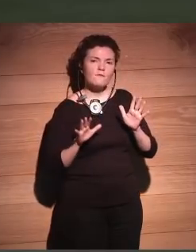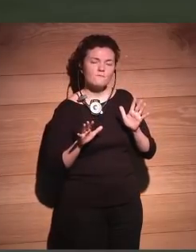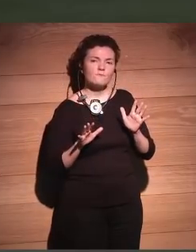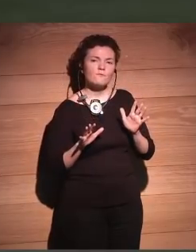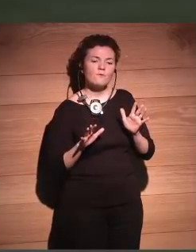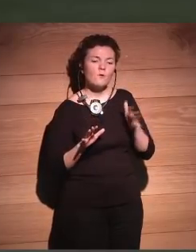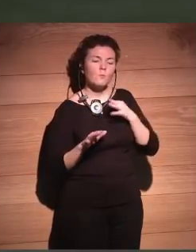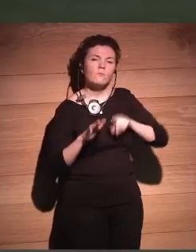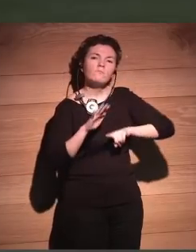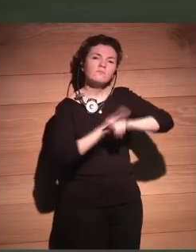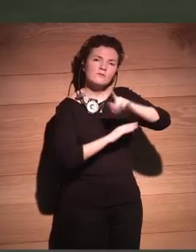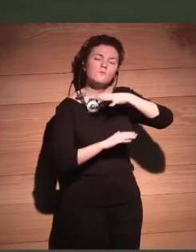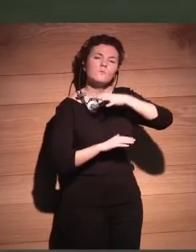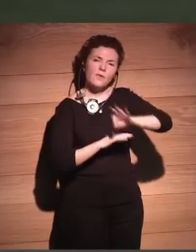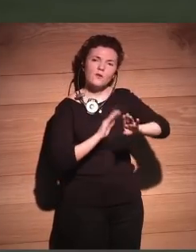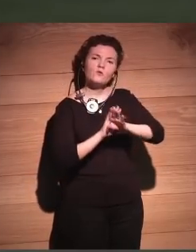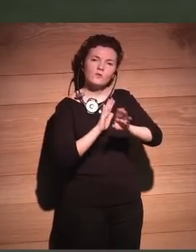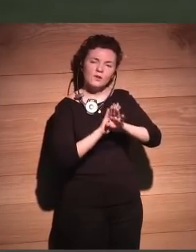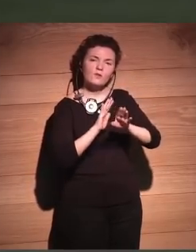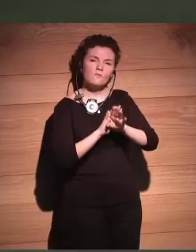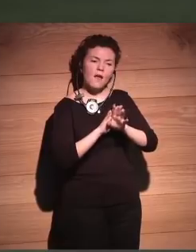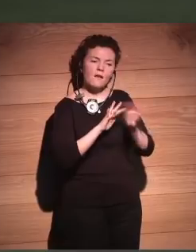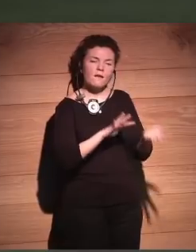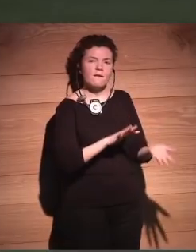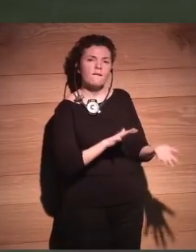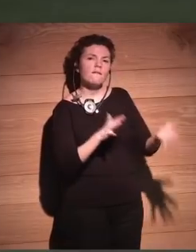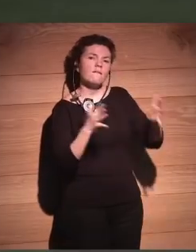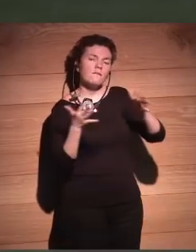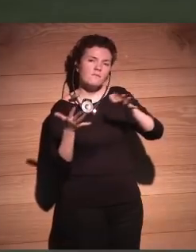podemos seguir progresando y trasladarlo a